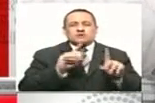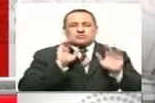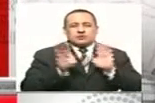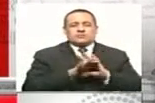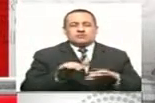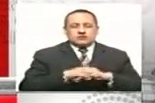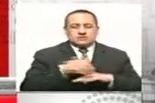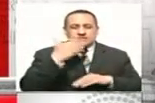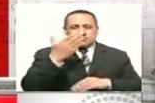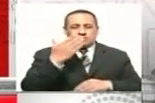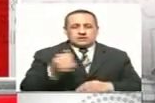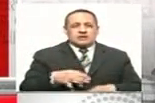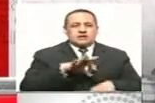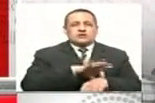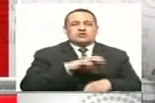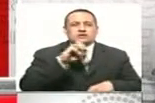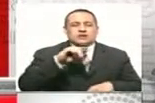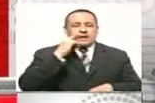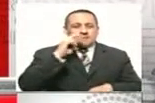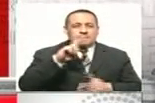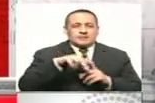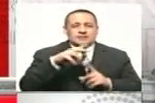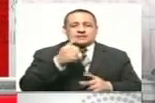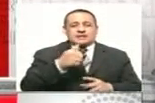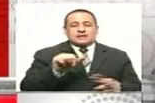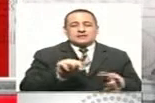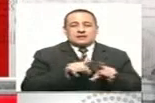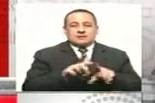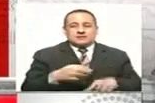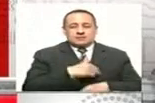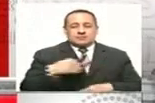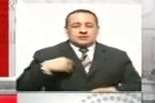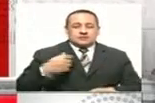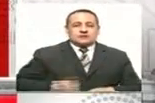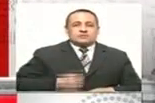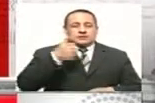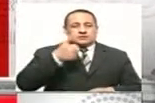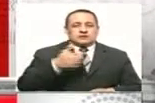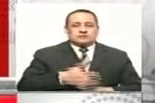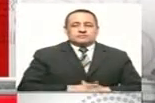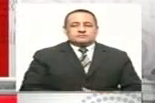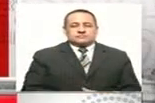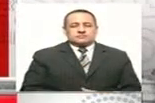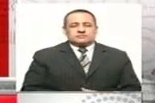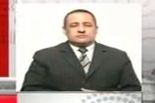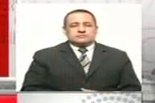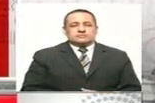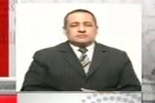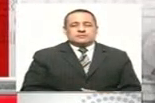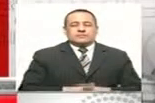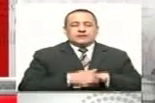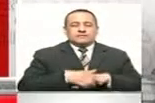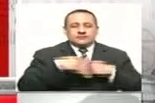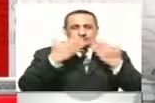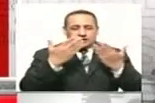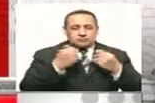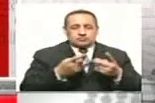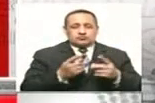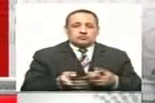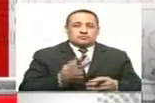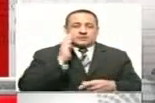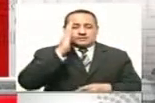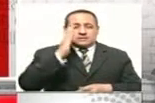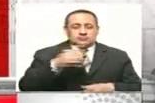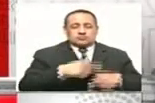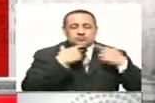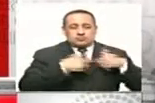Saludo a la doctora Mirta Vázquez en su calidad de presidenta del Consejo de Ministros. Felicitamos su reciente